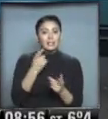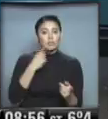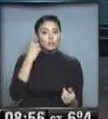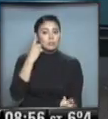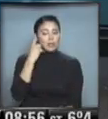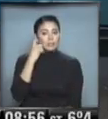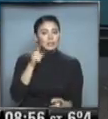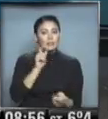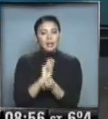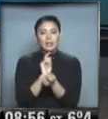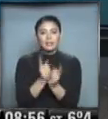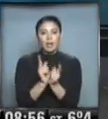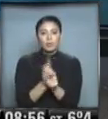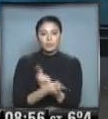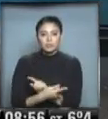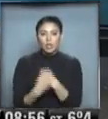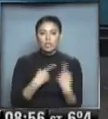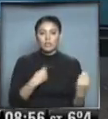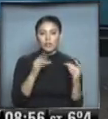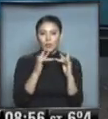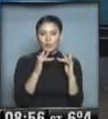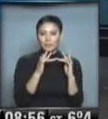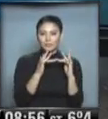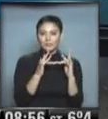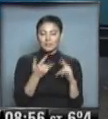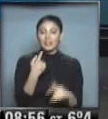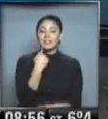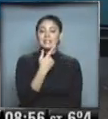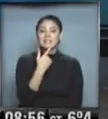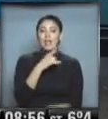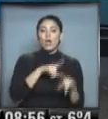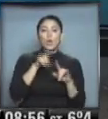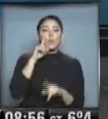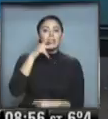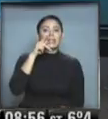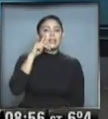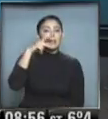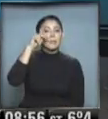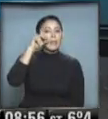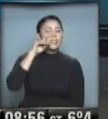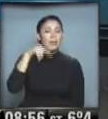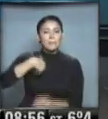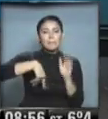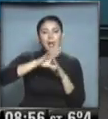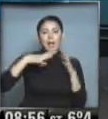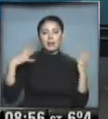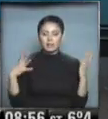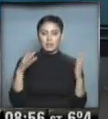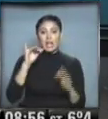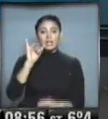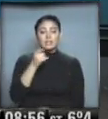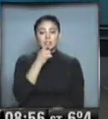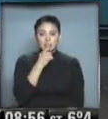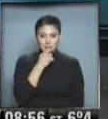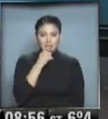iban traduciendo iban traduciendo la web él decía que por ejemplo wikipedia en inglés que es la más grande de todas si se